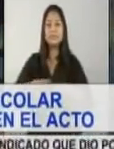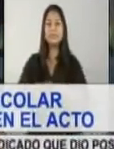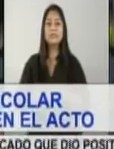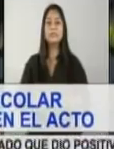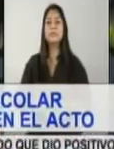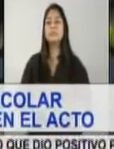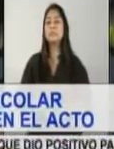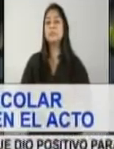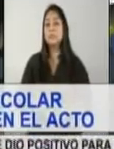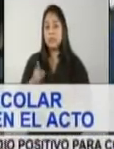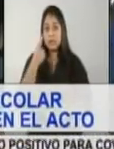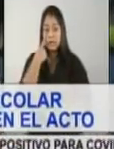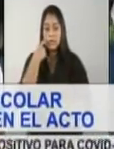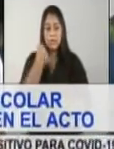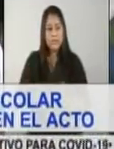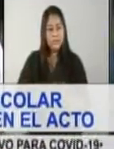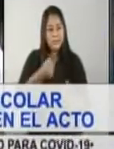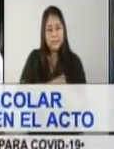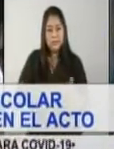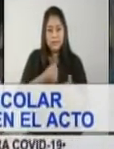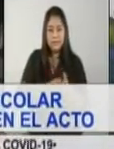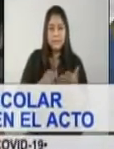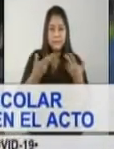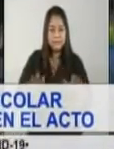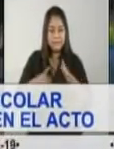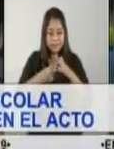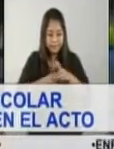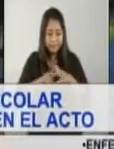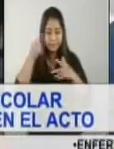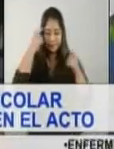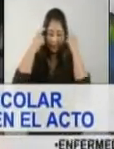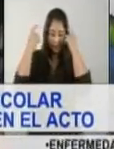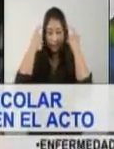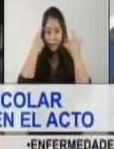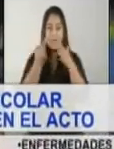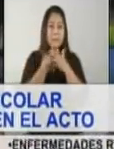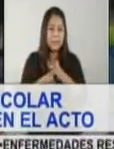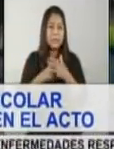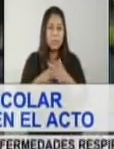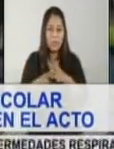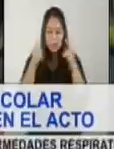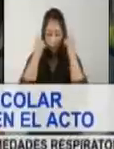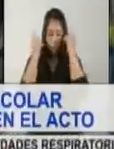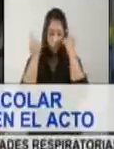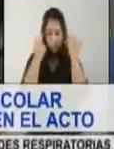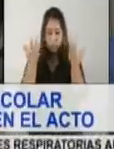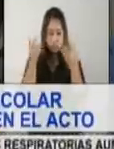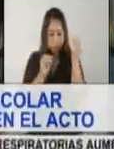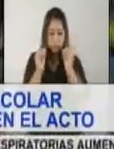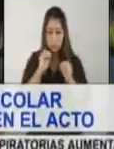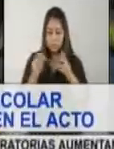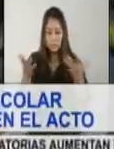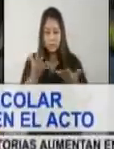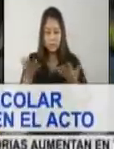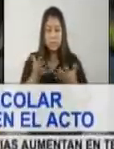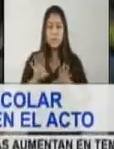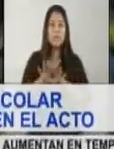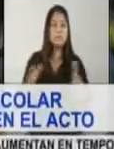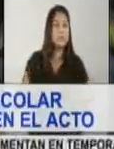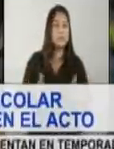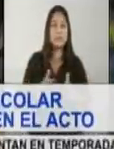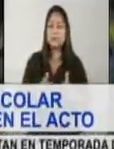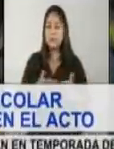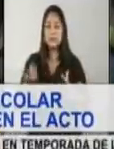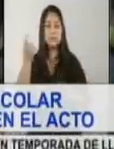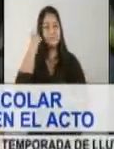No descansó, lo principió a trabajar. Sé que tuvieron gran cantidad de mesas